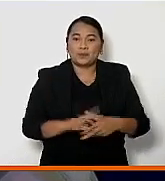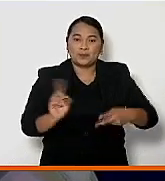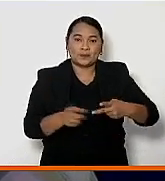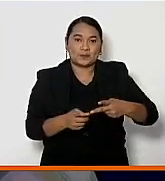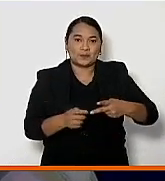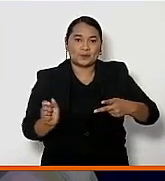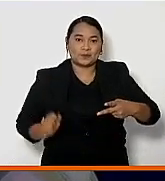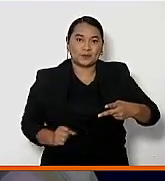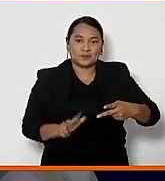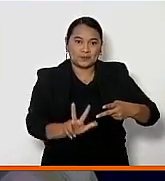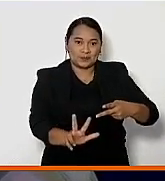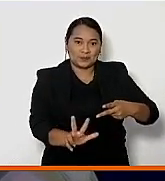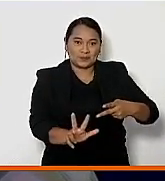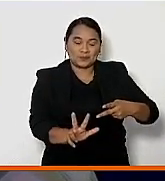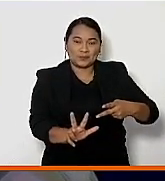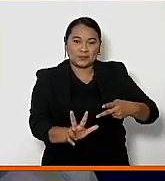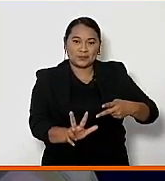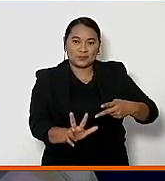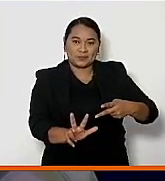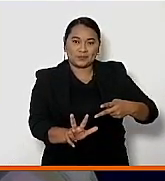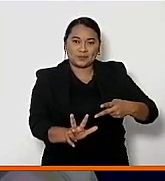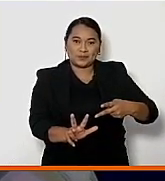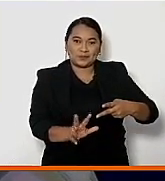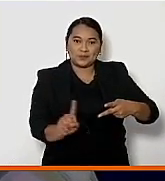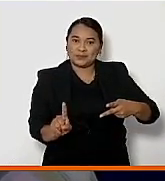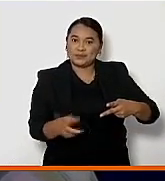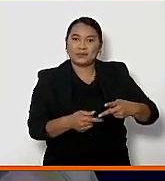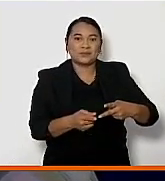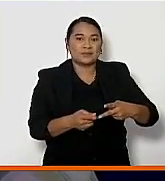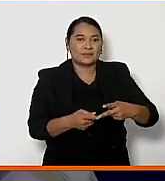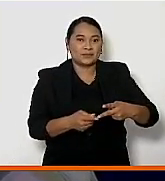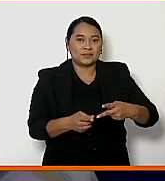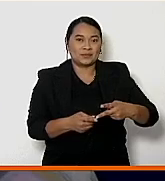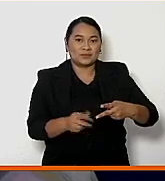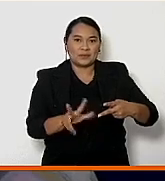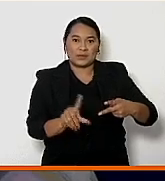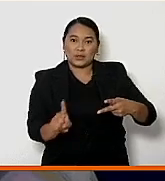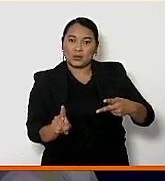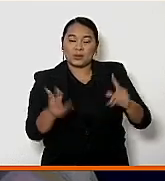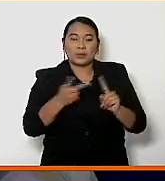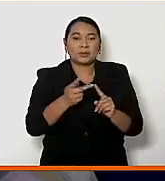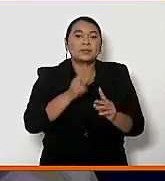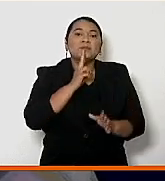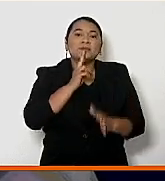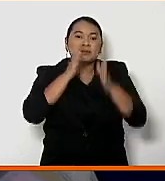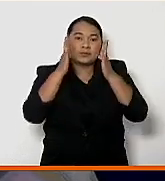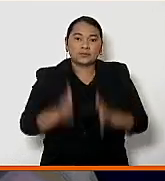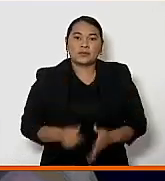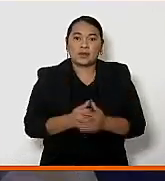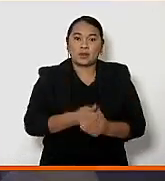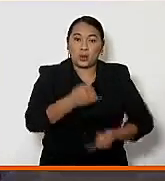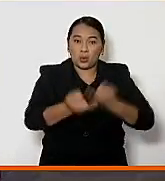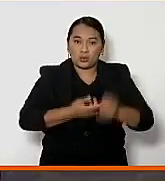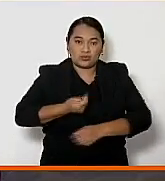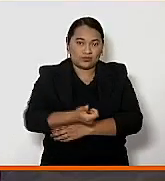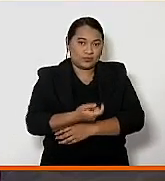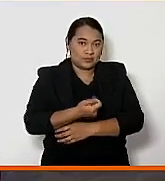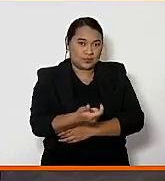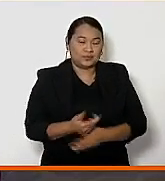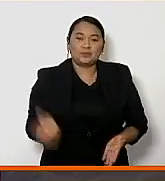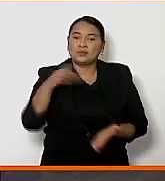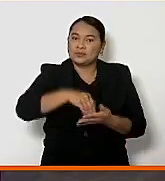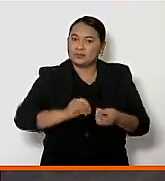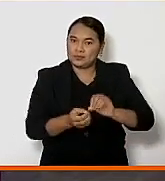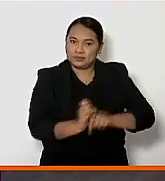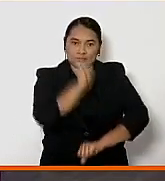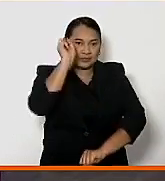es el tres segundo dígito el uno segundo número ganador 31 con su catrachada maule los números ganadores para